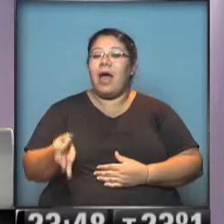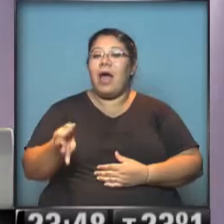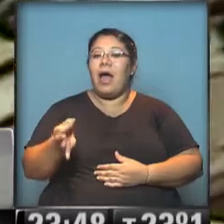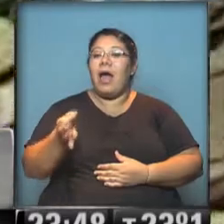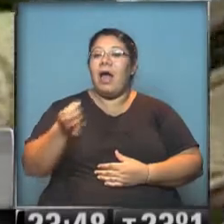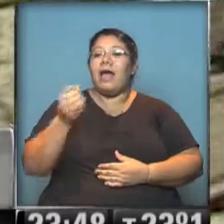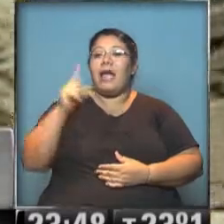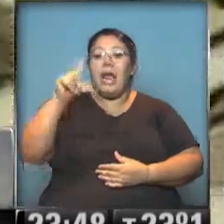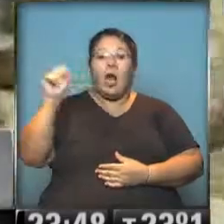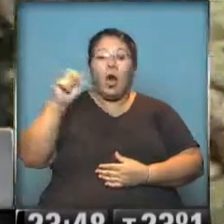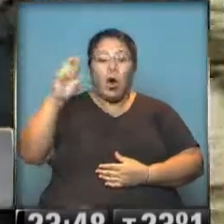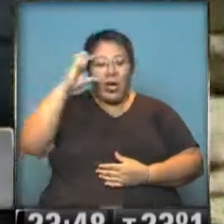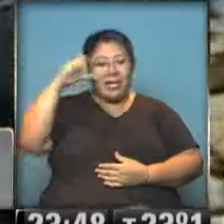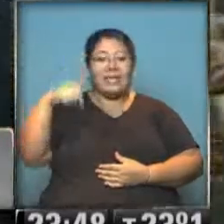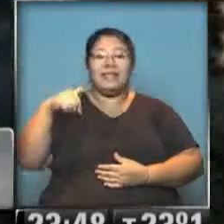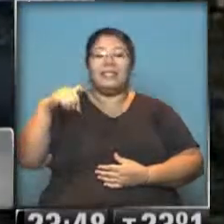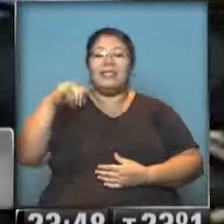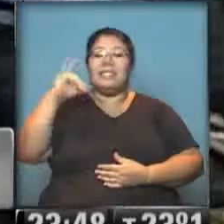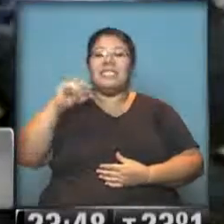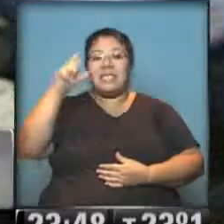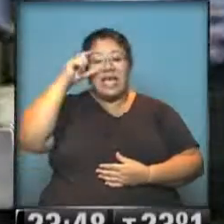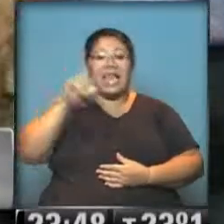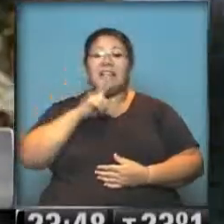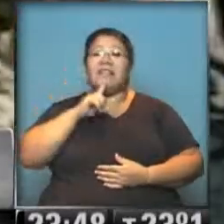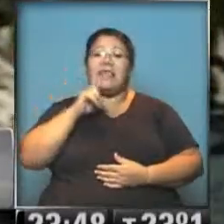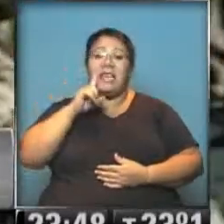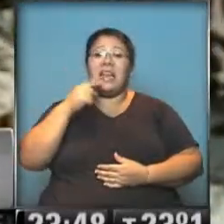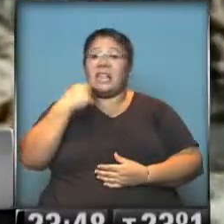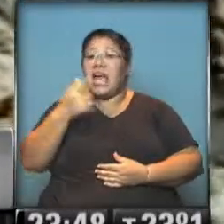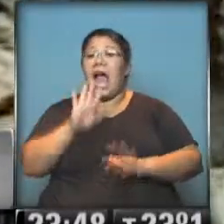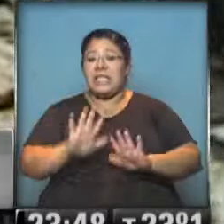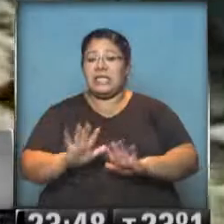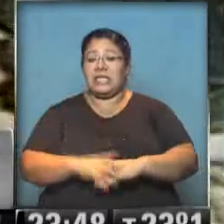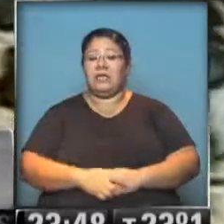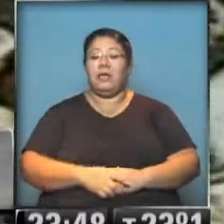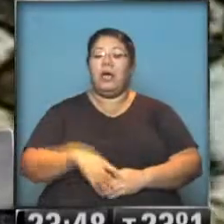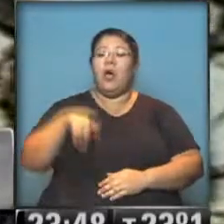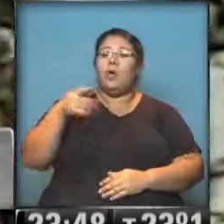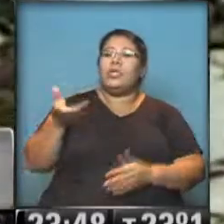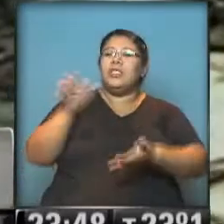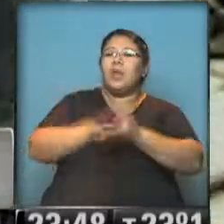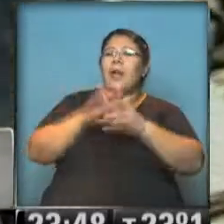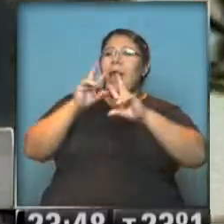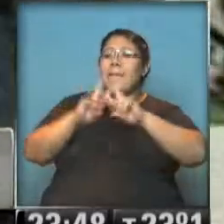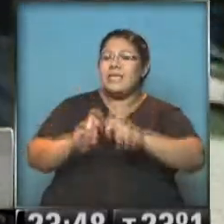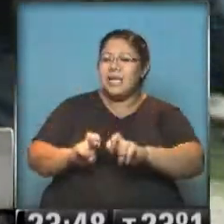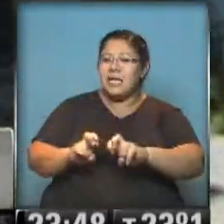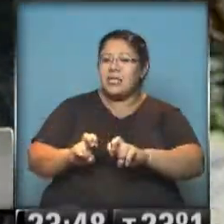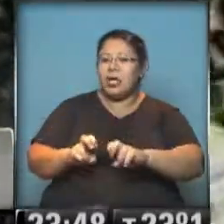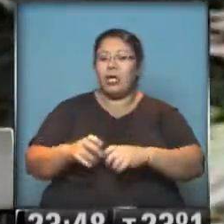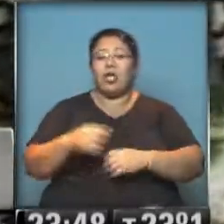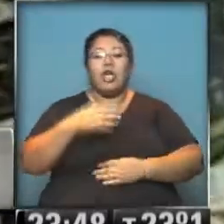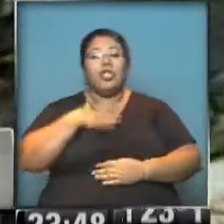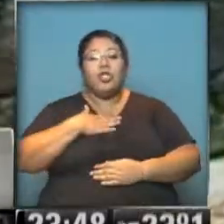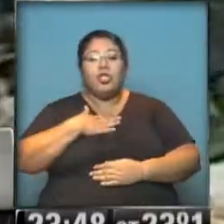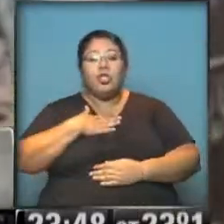manifestación que hizo el señor presidente de la Corte Suprema. ¿Usted qué lectura hace de la investigación que se llevó hasta ahora? No, realmente